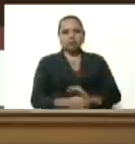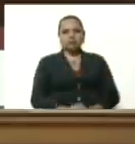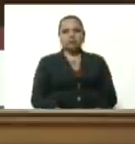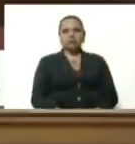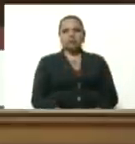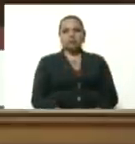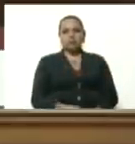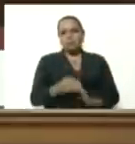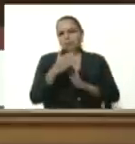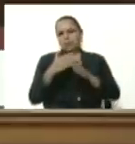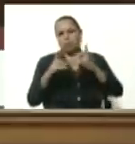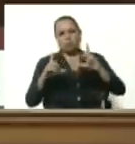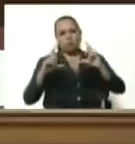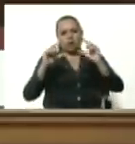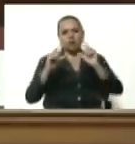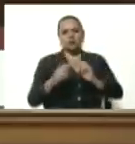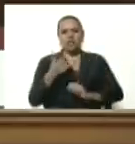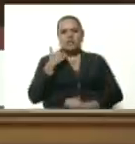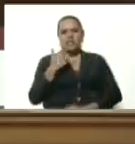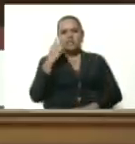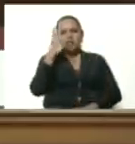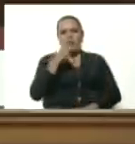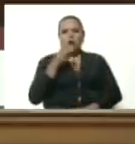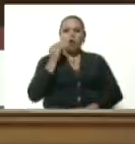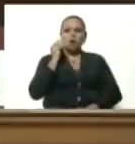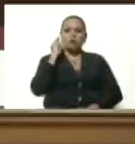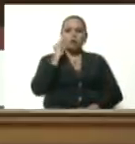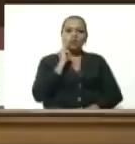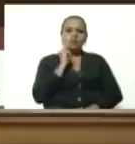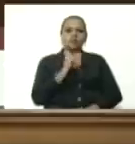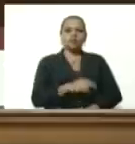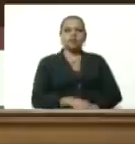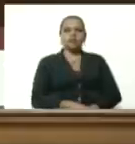Menos de una página, dice Bolívar, el joven Bolívar.